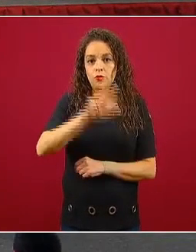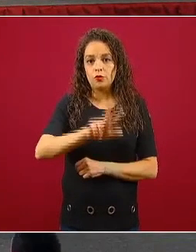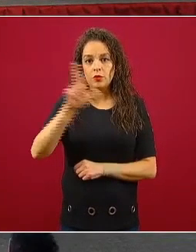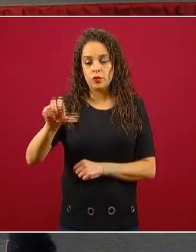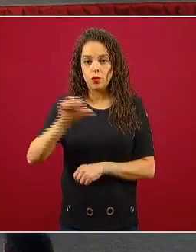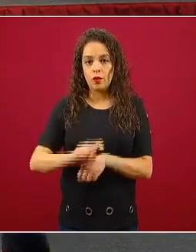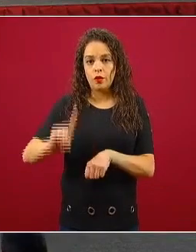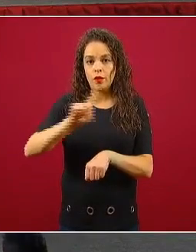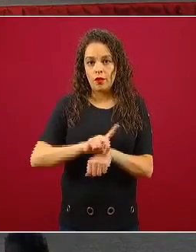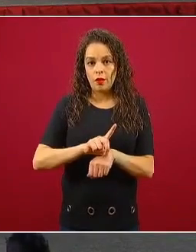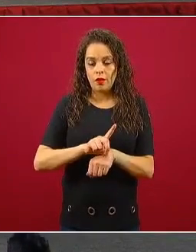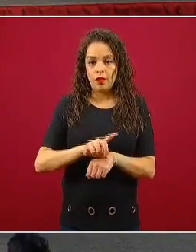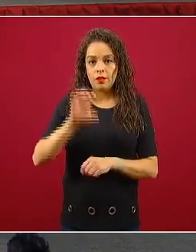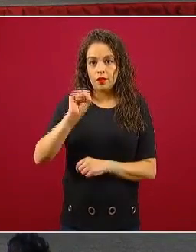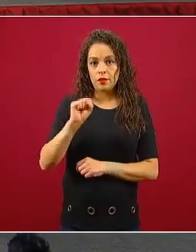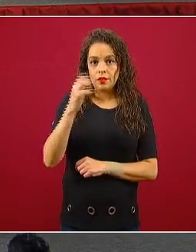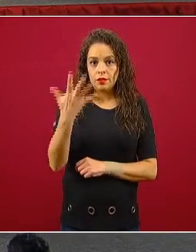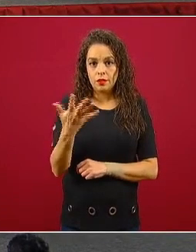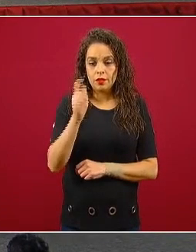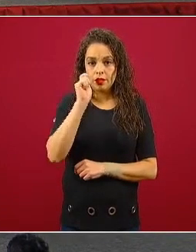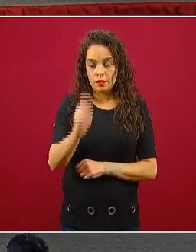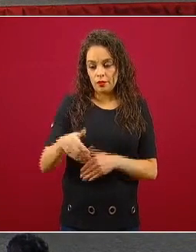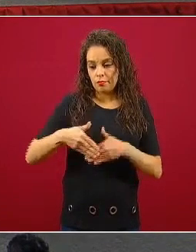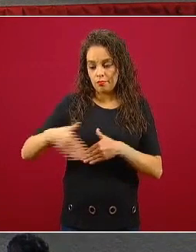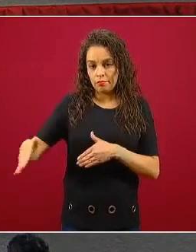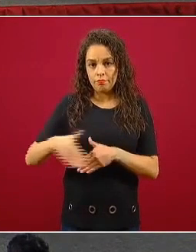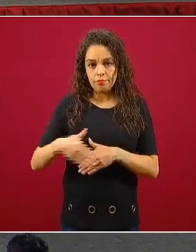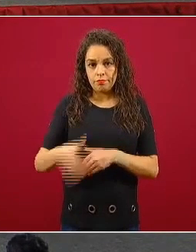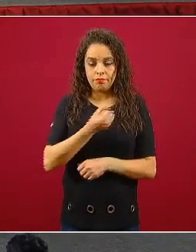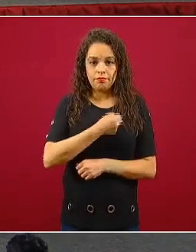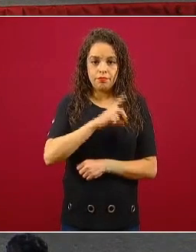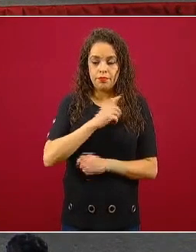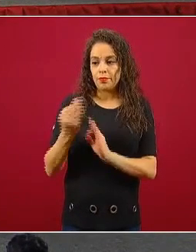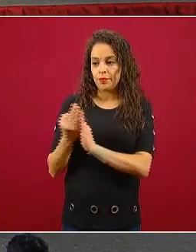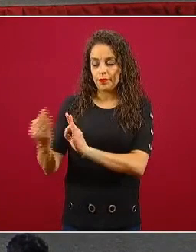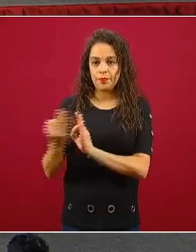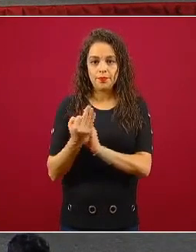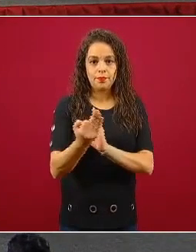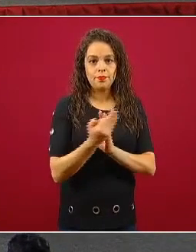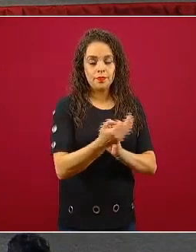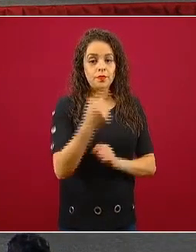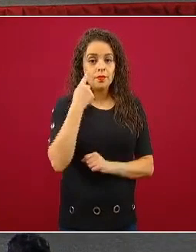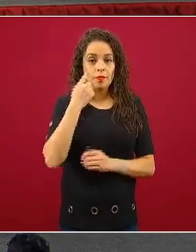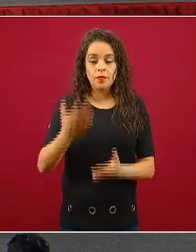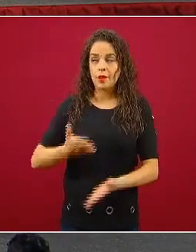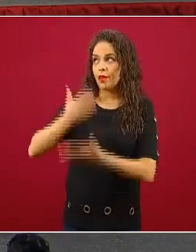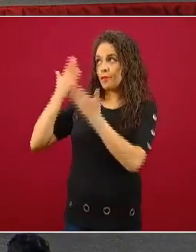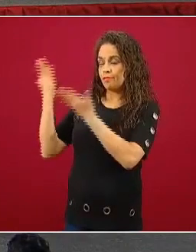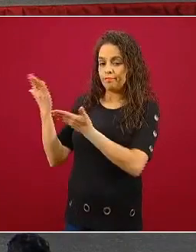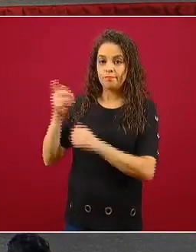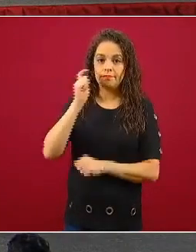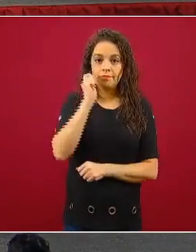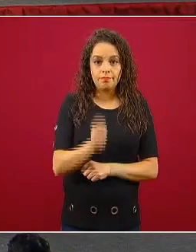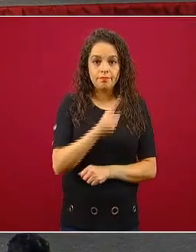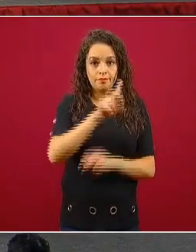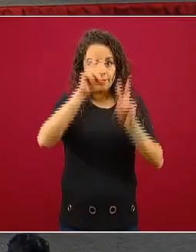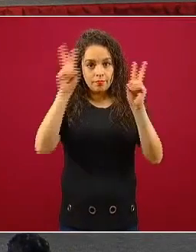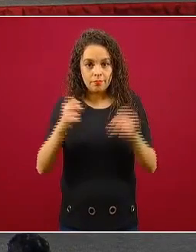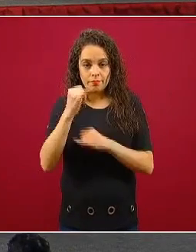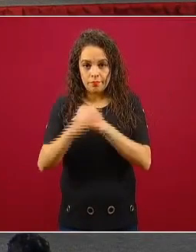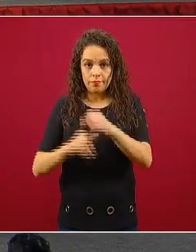día número 65 de la Jornada Nacional de Sana Distancia. Veamos la actualización del panorama internacional, que es la